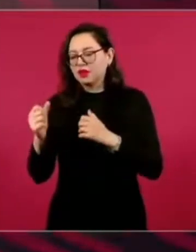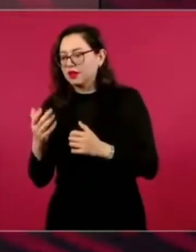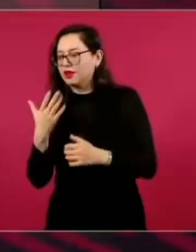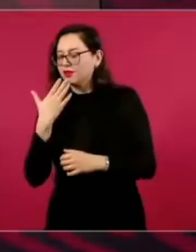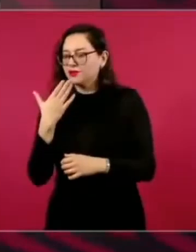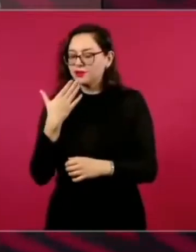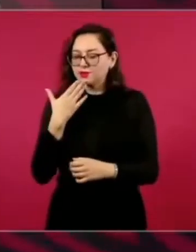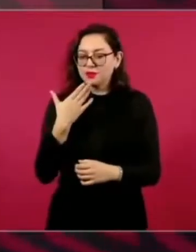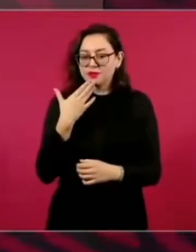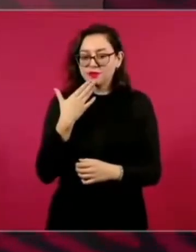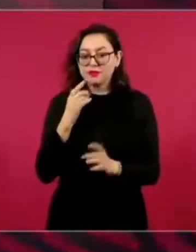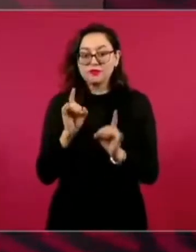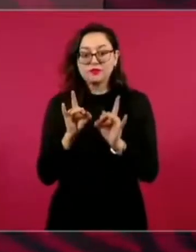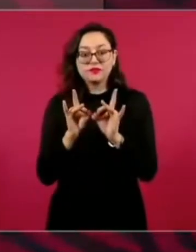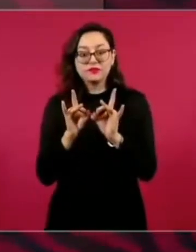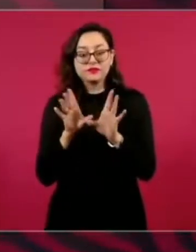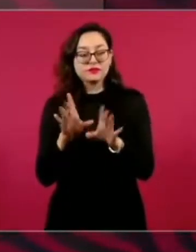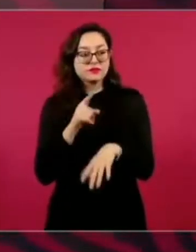eléctrica italiana,